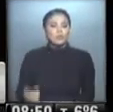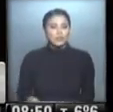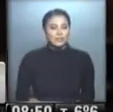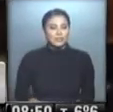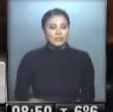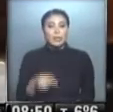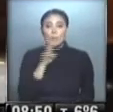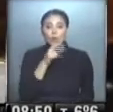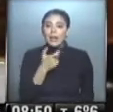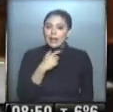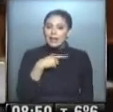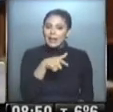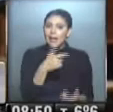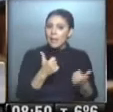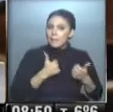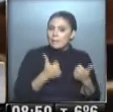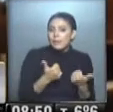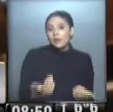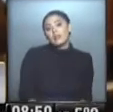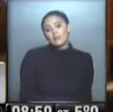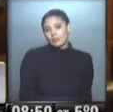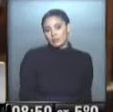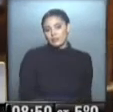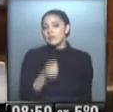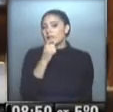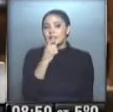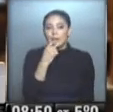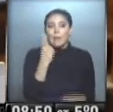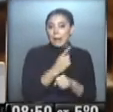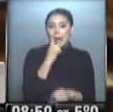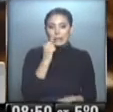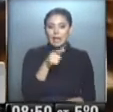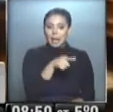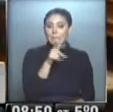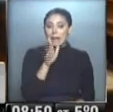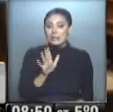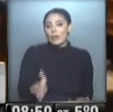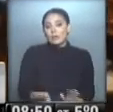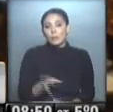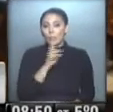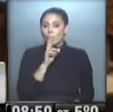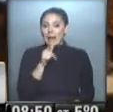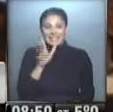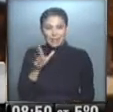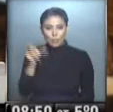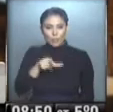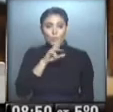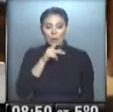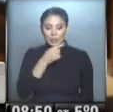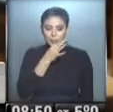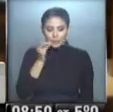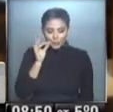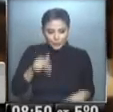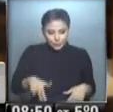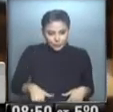porque ella quiere que él esté bien y entonces cuando el primer día parece bueno que es una pasadita